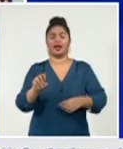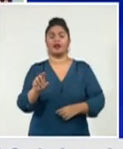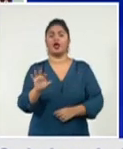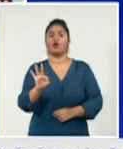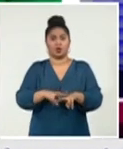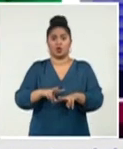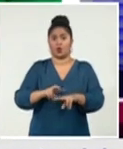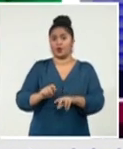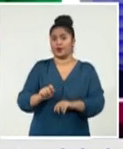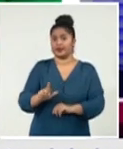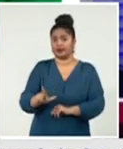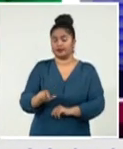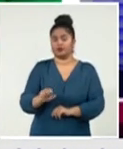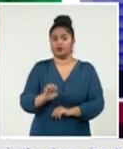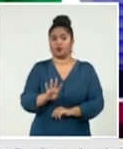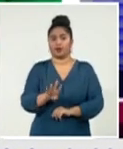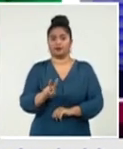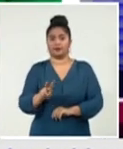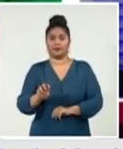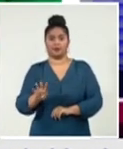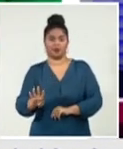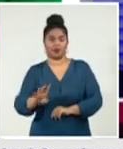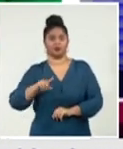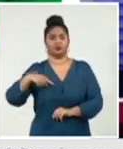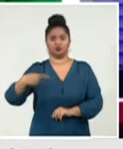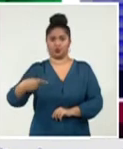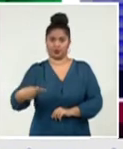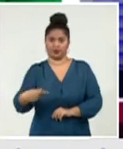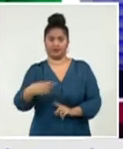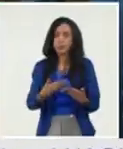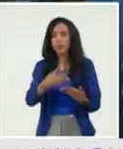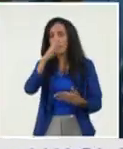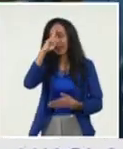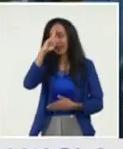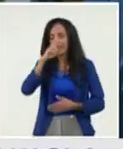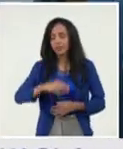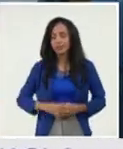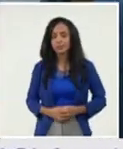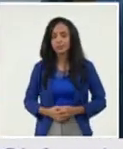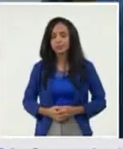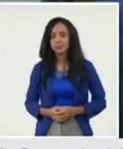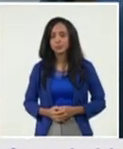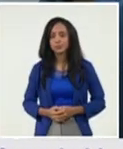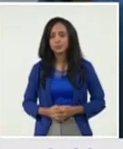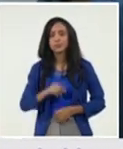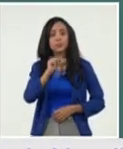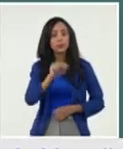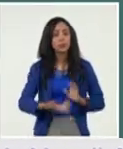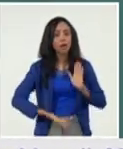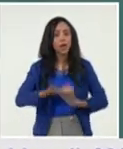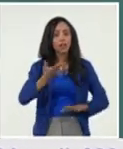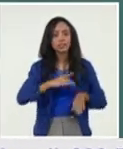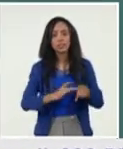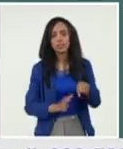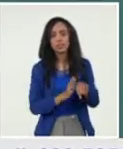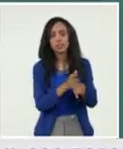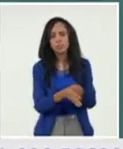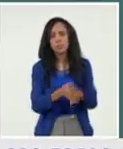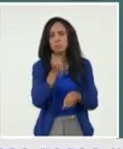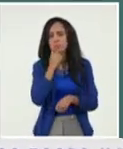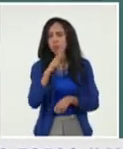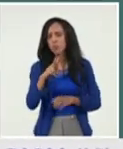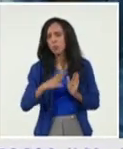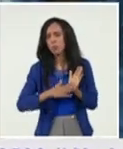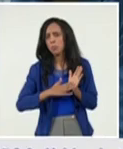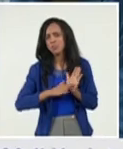diferencias en el comportamiento de esta nueva variante del virus las ventajas de que más del 90 por ciento de la población esté vacunada y reiteró